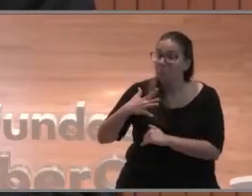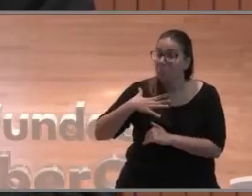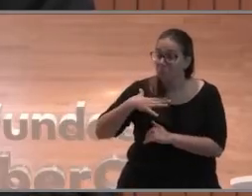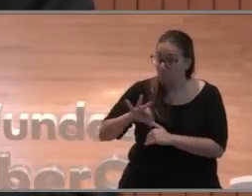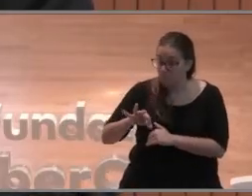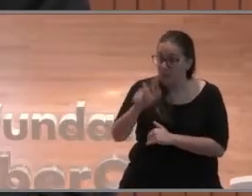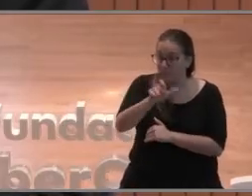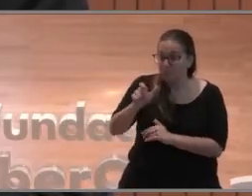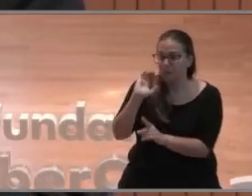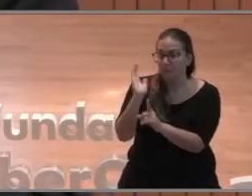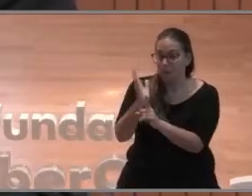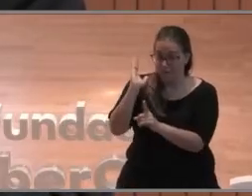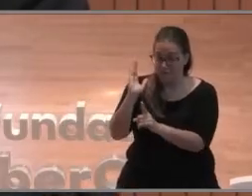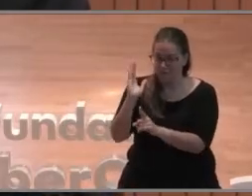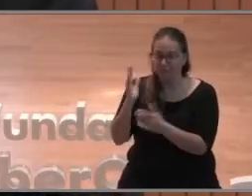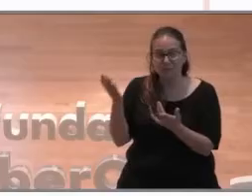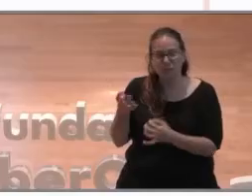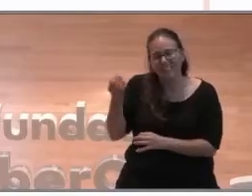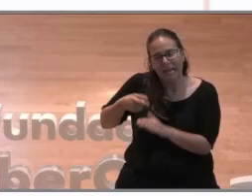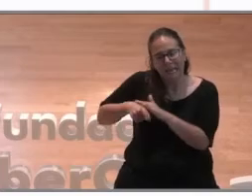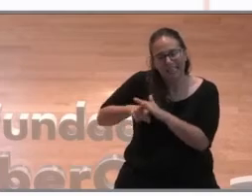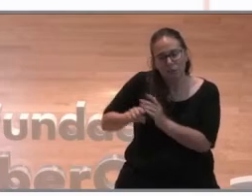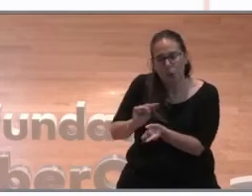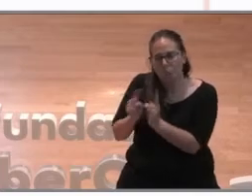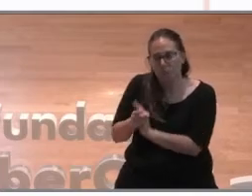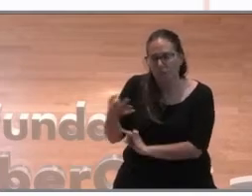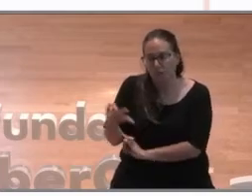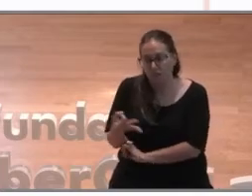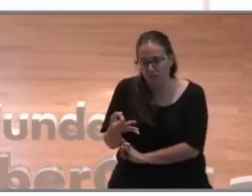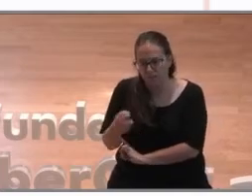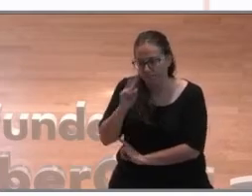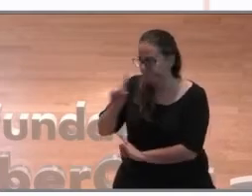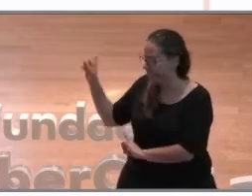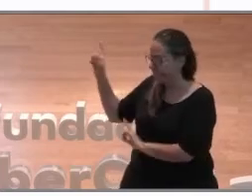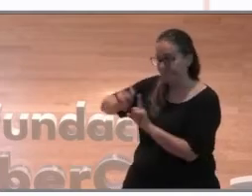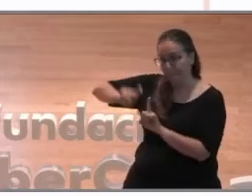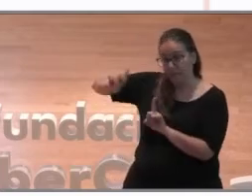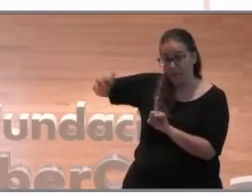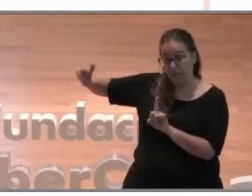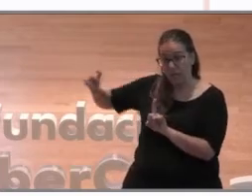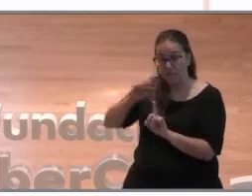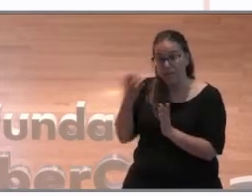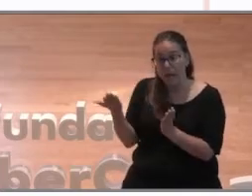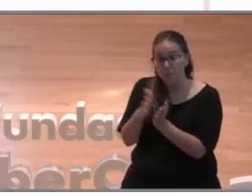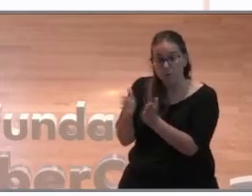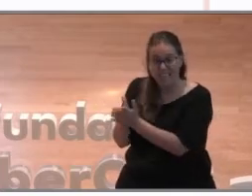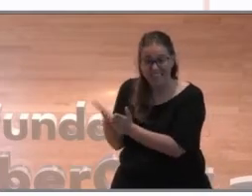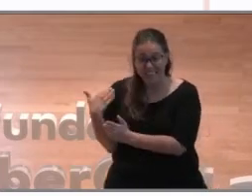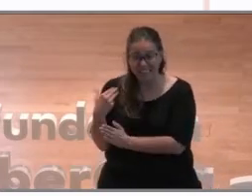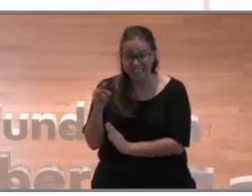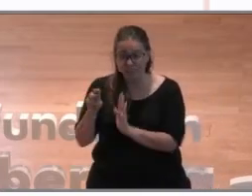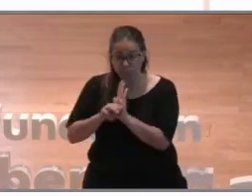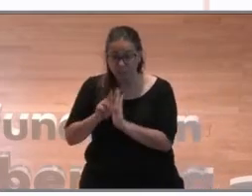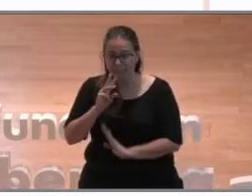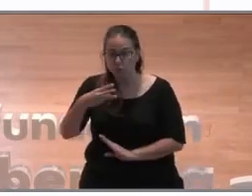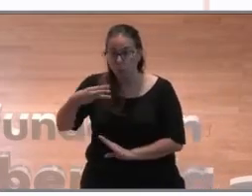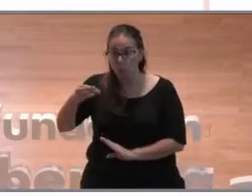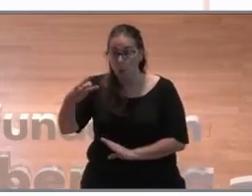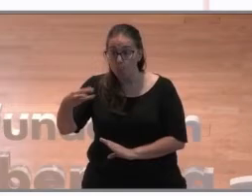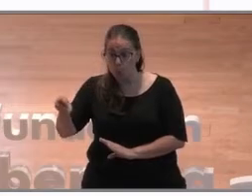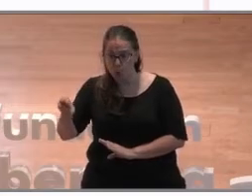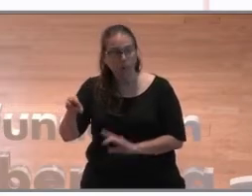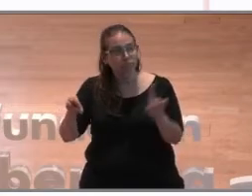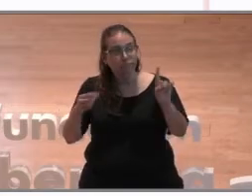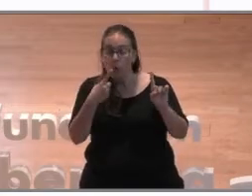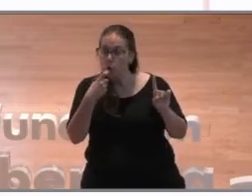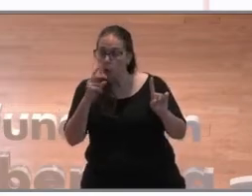gestión tiene que cambiar. Aquí tenemos algunas gráficas como la de mortalidad del momo, en la que ahí en rojito tenemos cómo